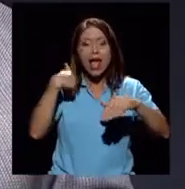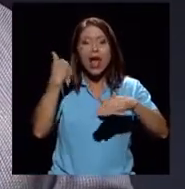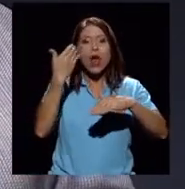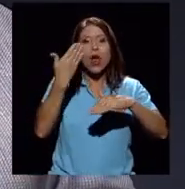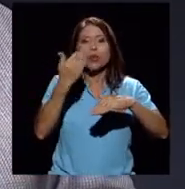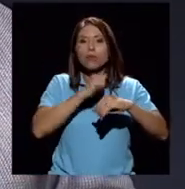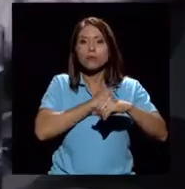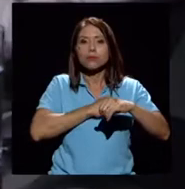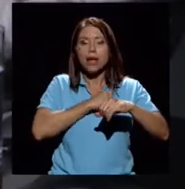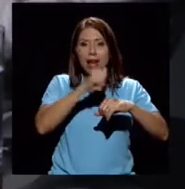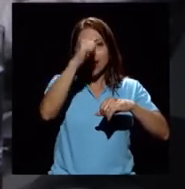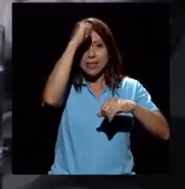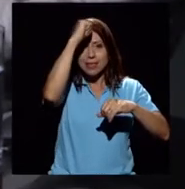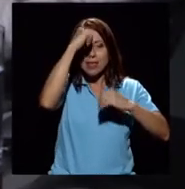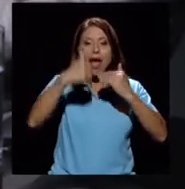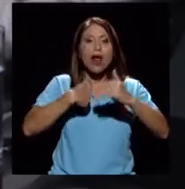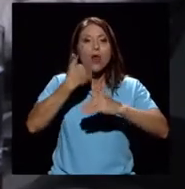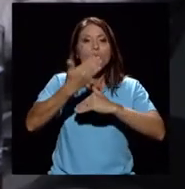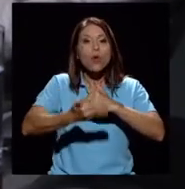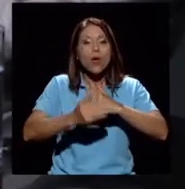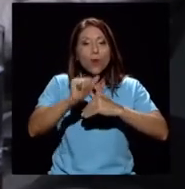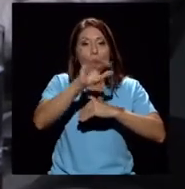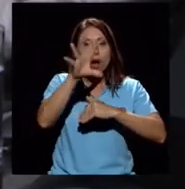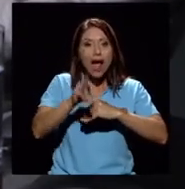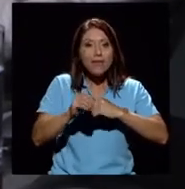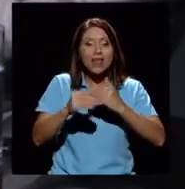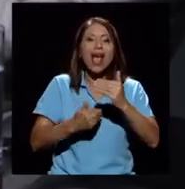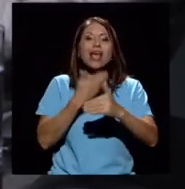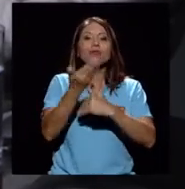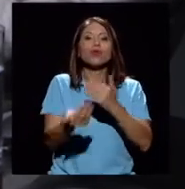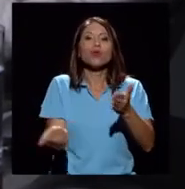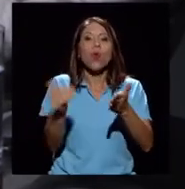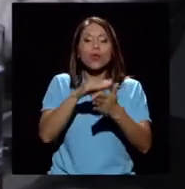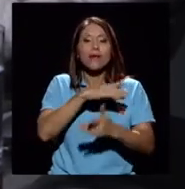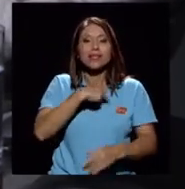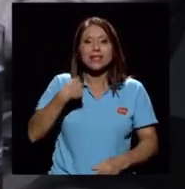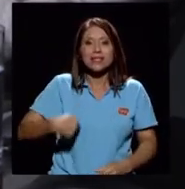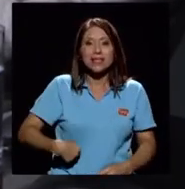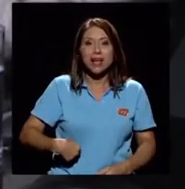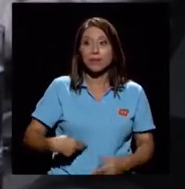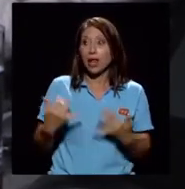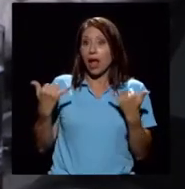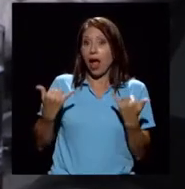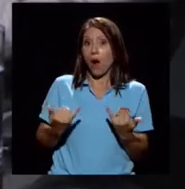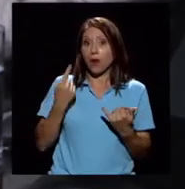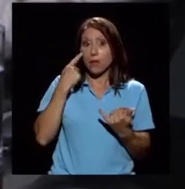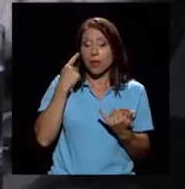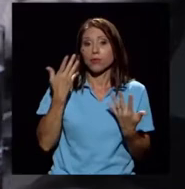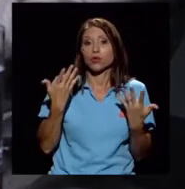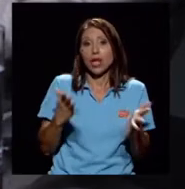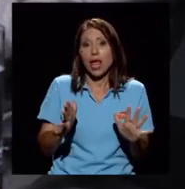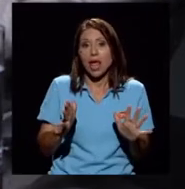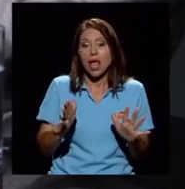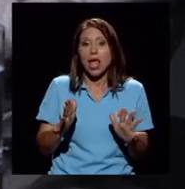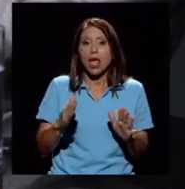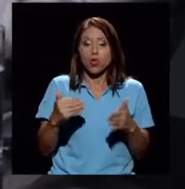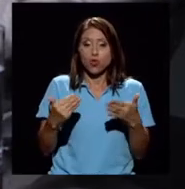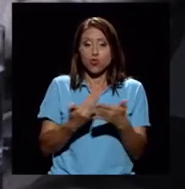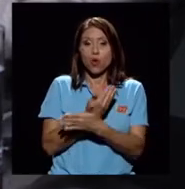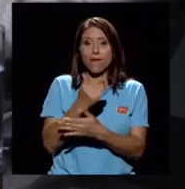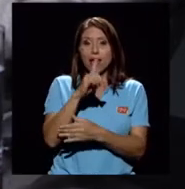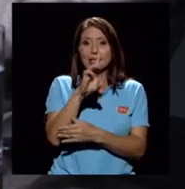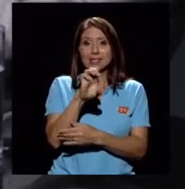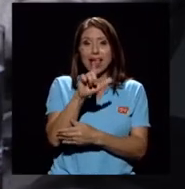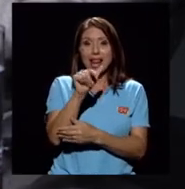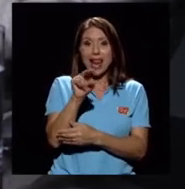nada más ahora que menciono australia nueva zelanda que está todavía más cerca o más lejos quiero decir más cerca de la